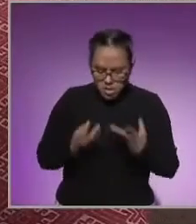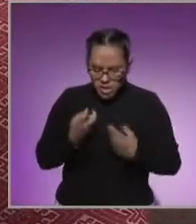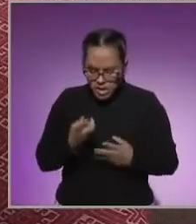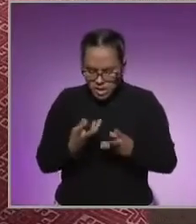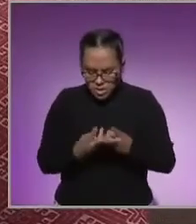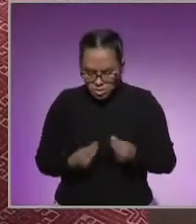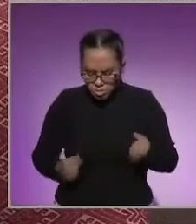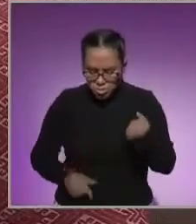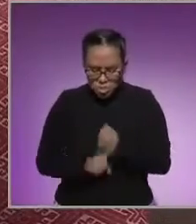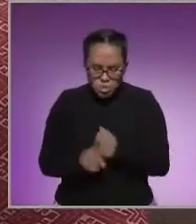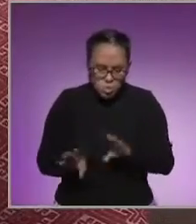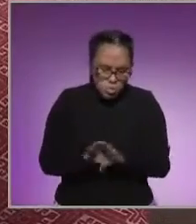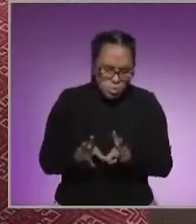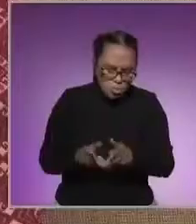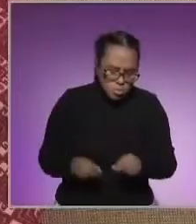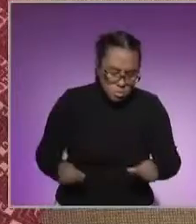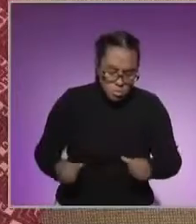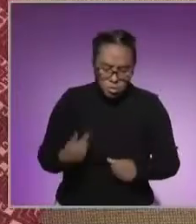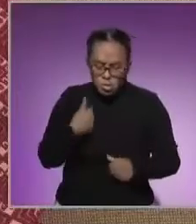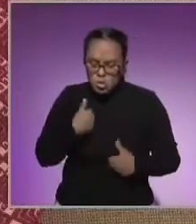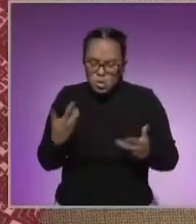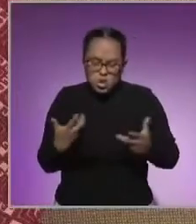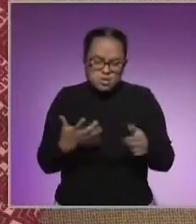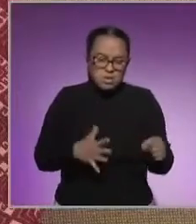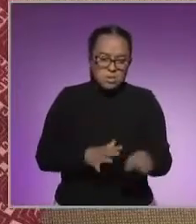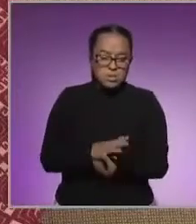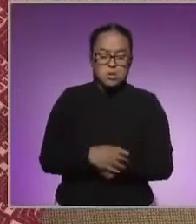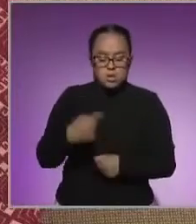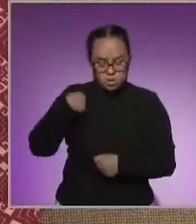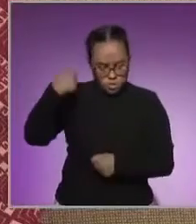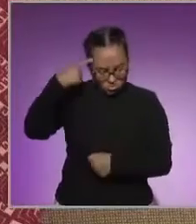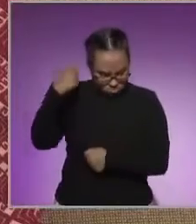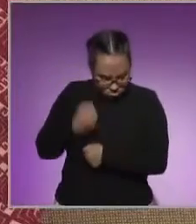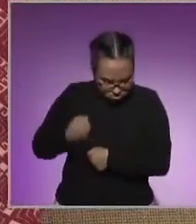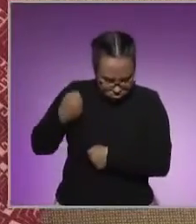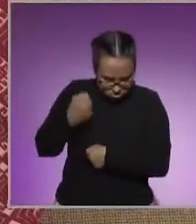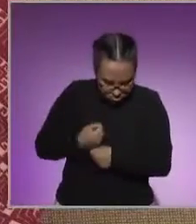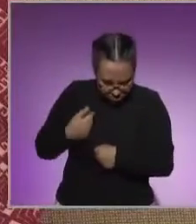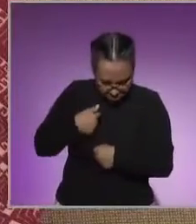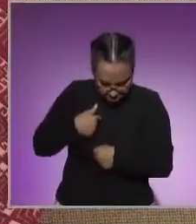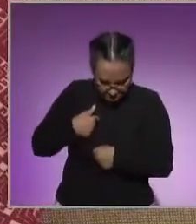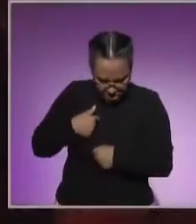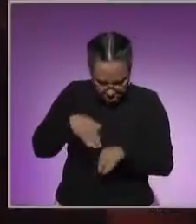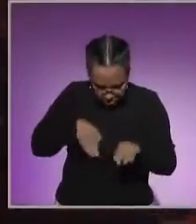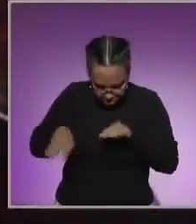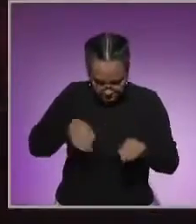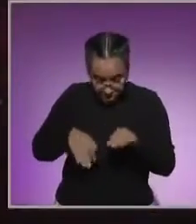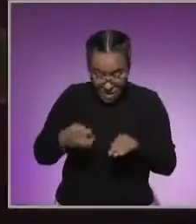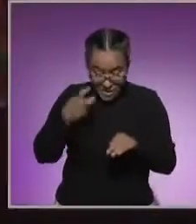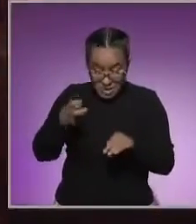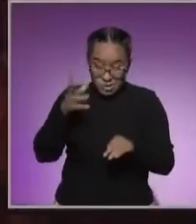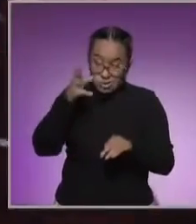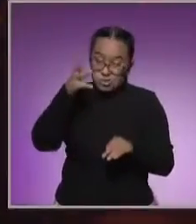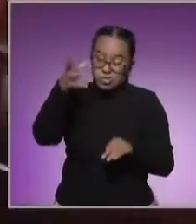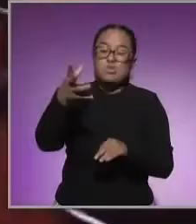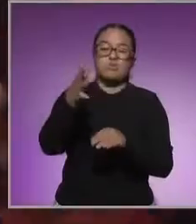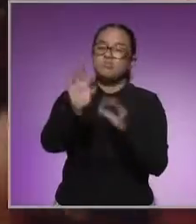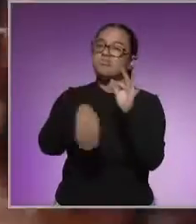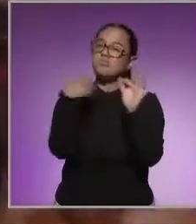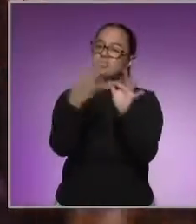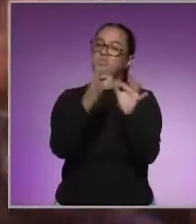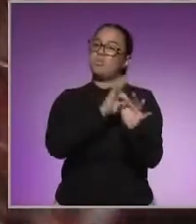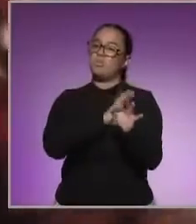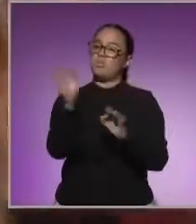resolver los problemas que puedo hacer porque trabajé en mí mismo y al final me convertí en lo que quería ser